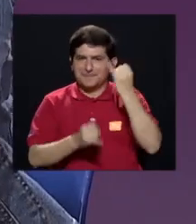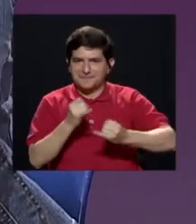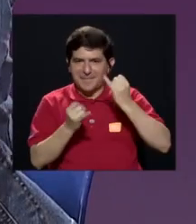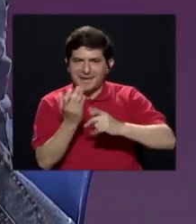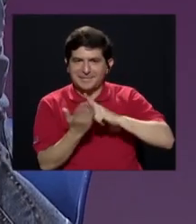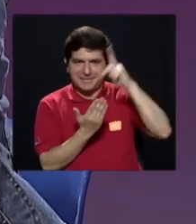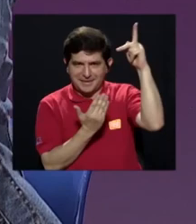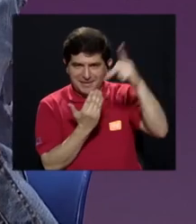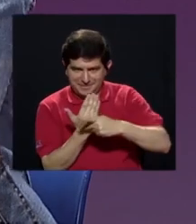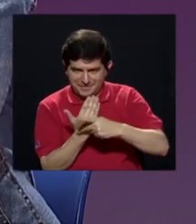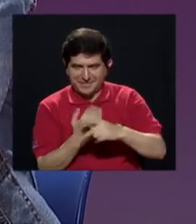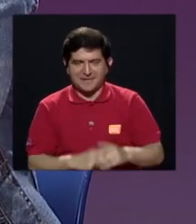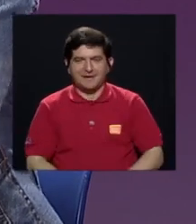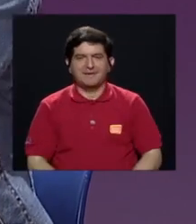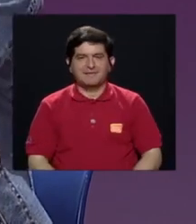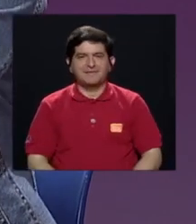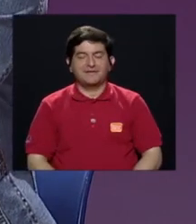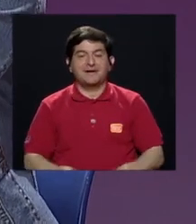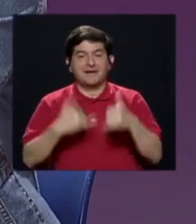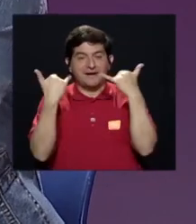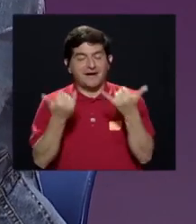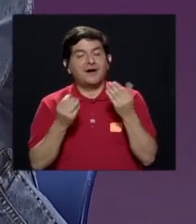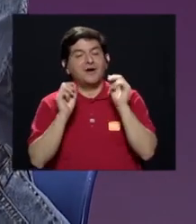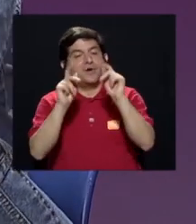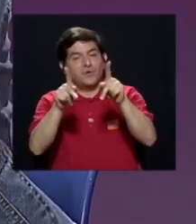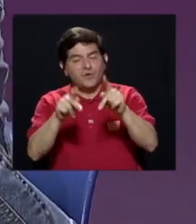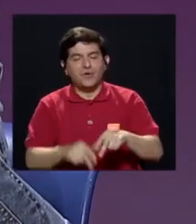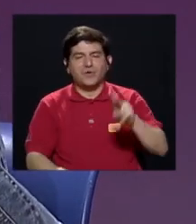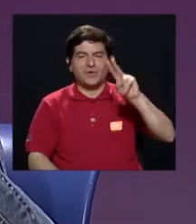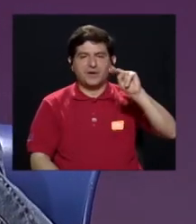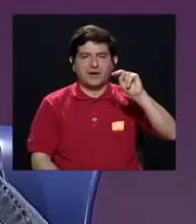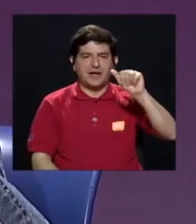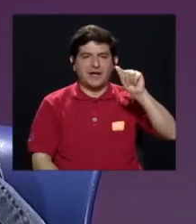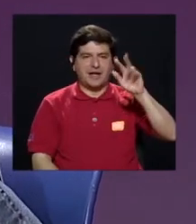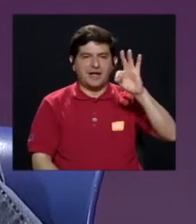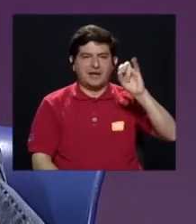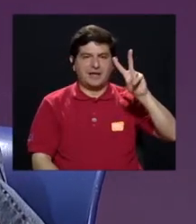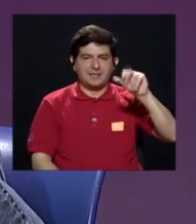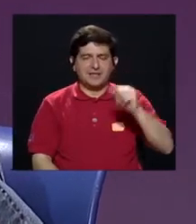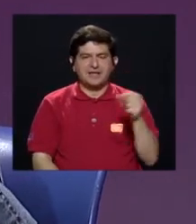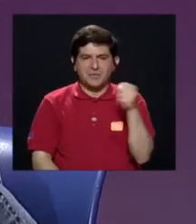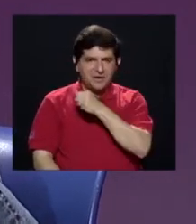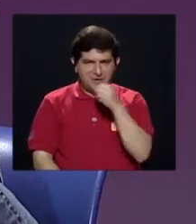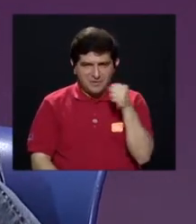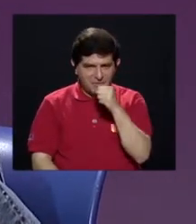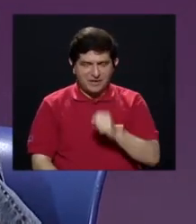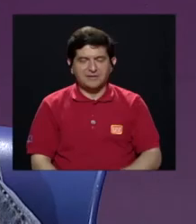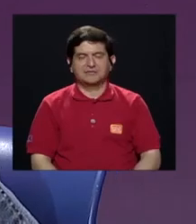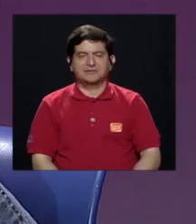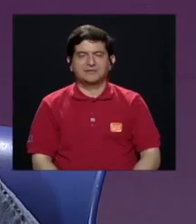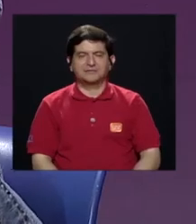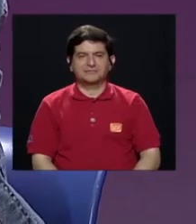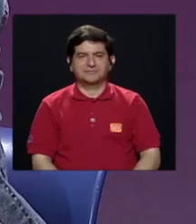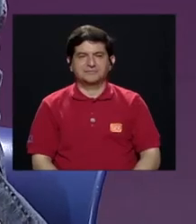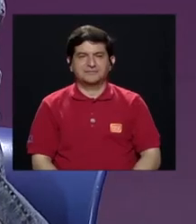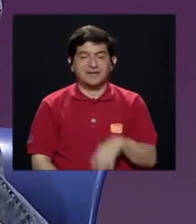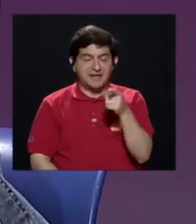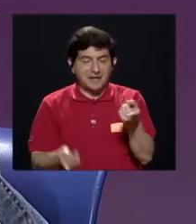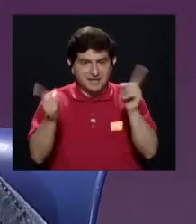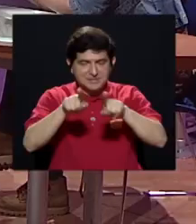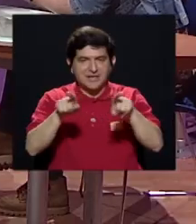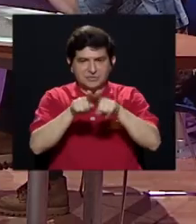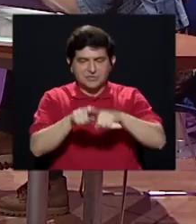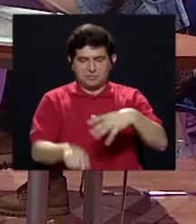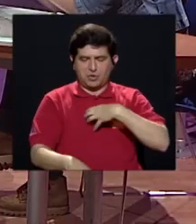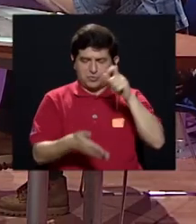este programa, vamos a dejar a Nativa que nos cante una canción, ¿verdad?, que además es de